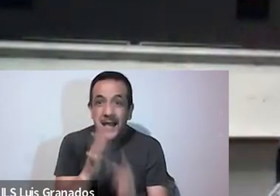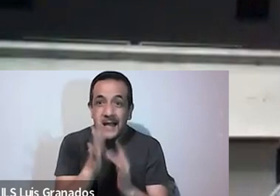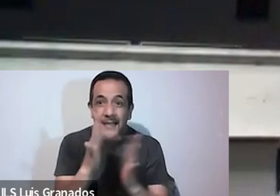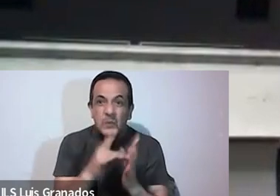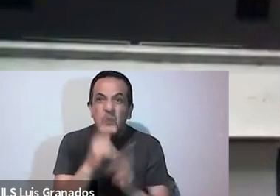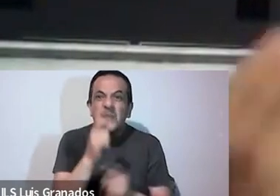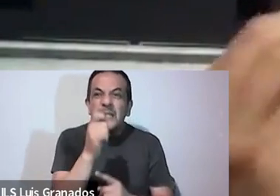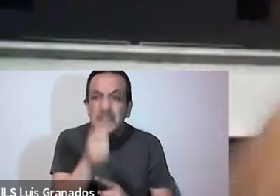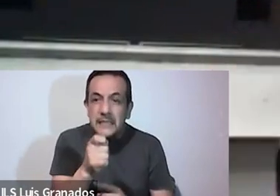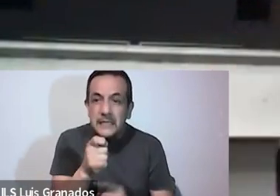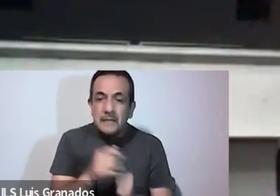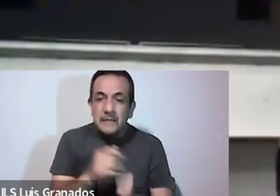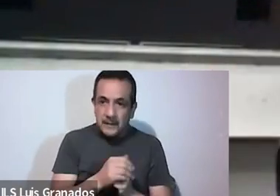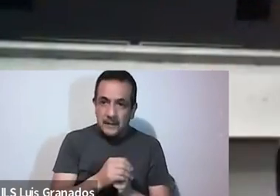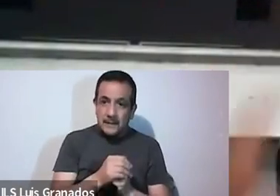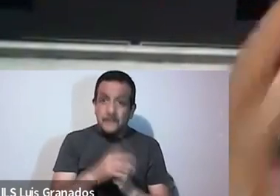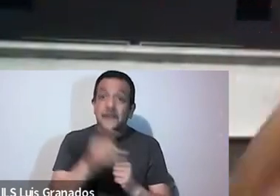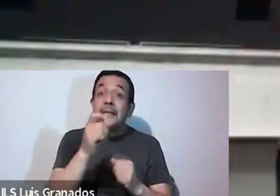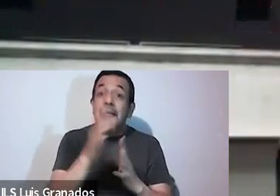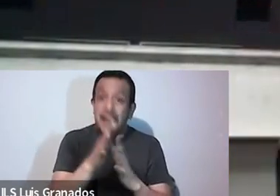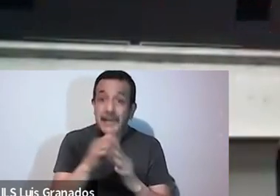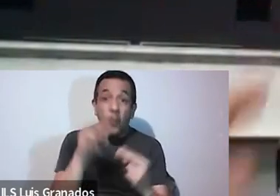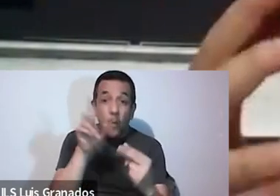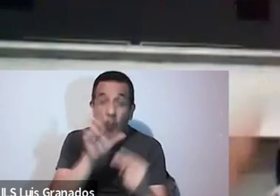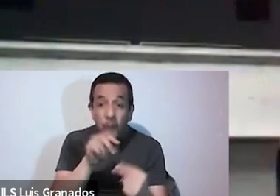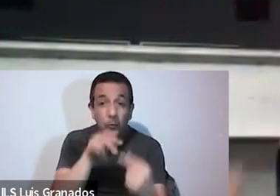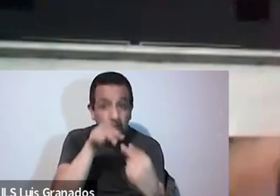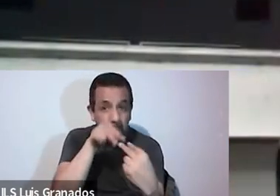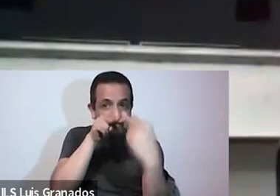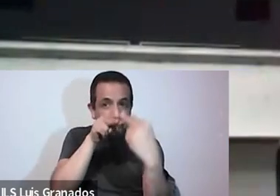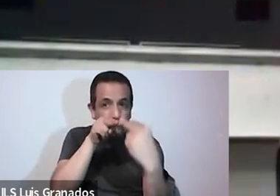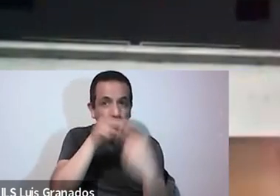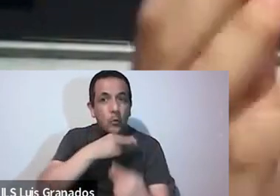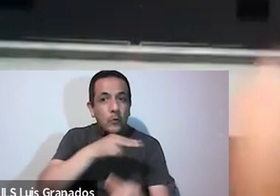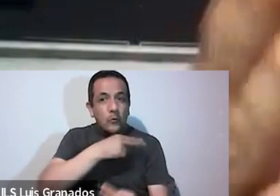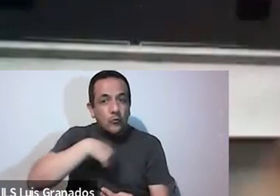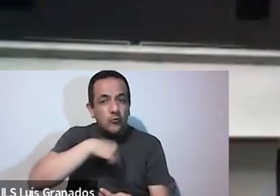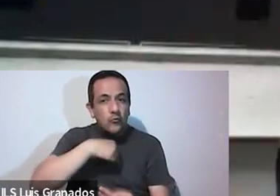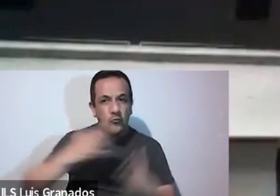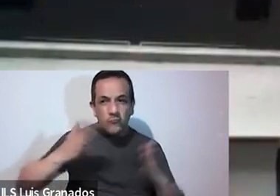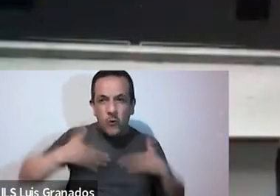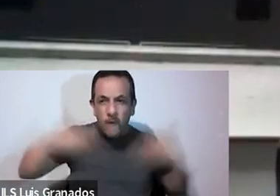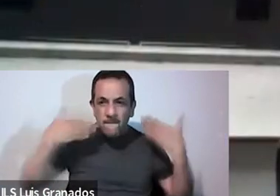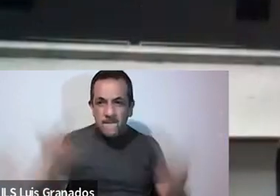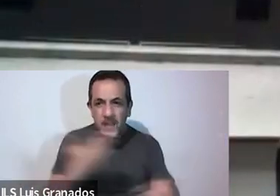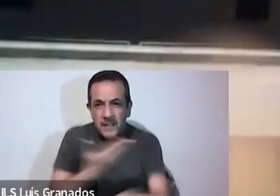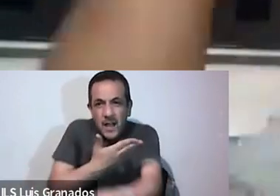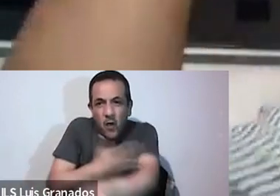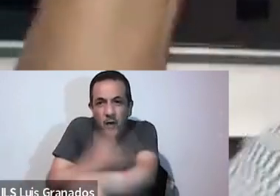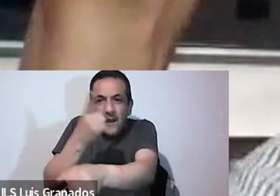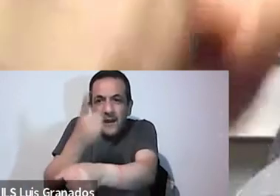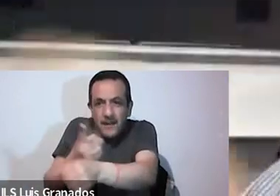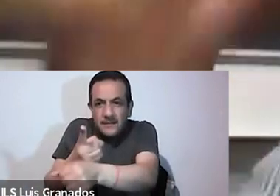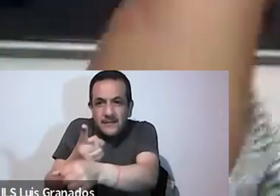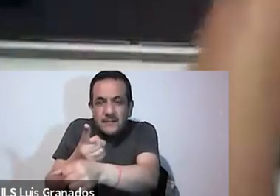Jesús? Significa un momento de honestidad y de sinceridad absoluta con el Señor. Porque